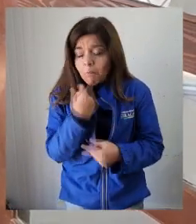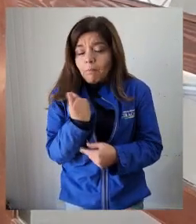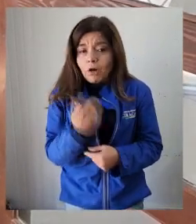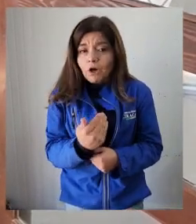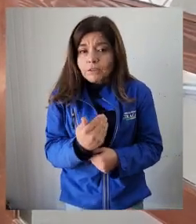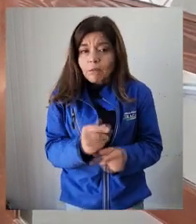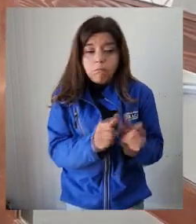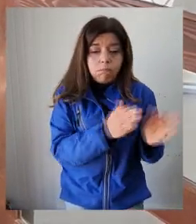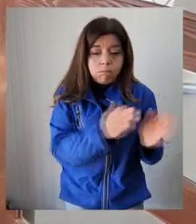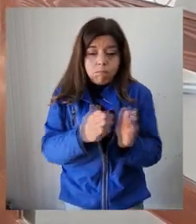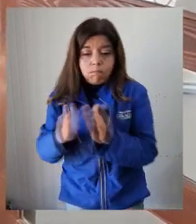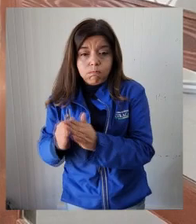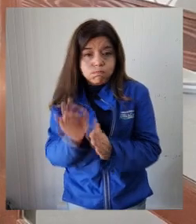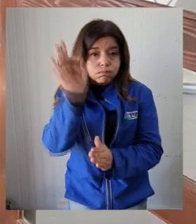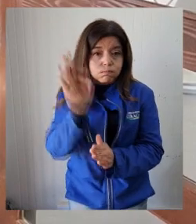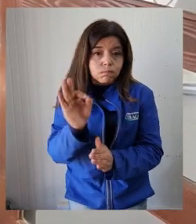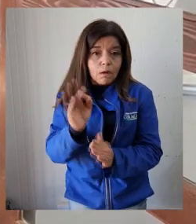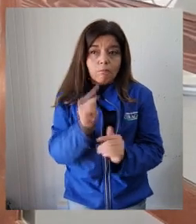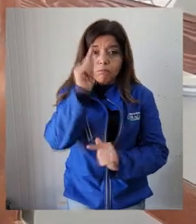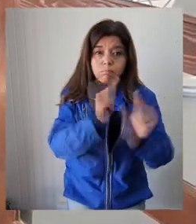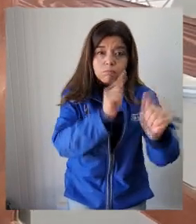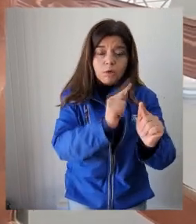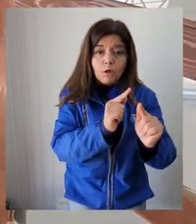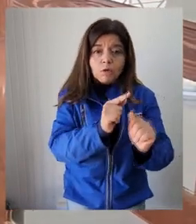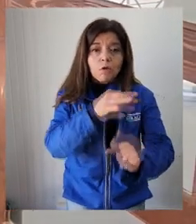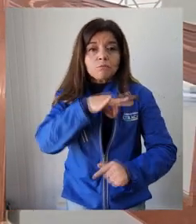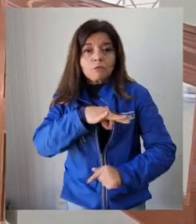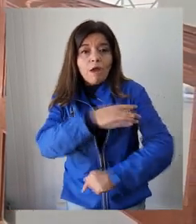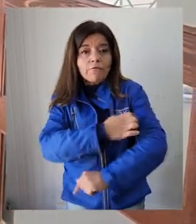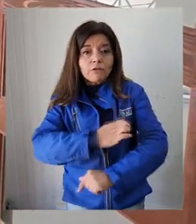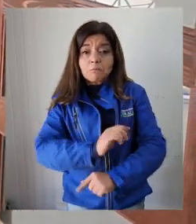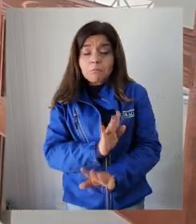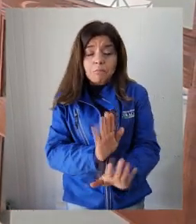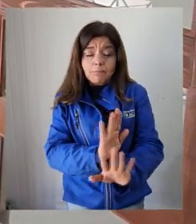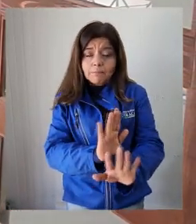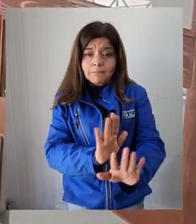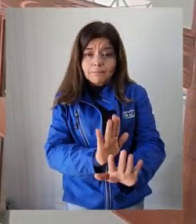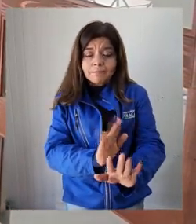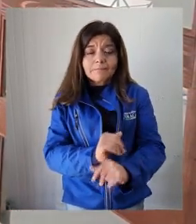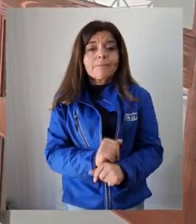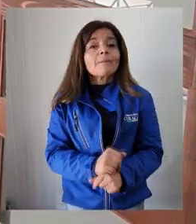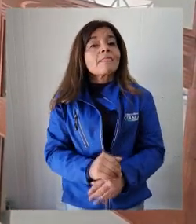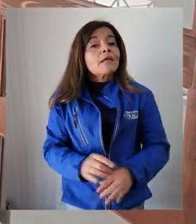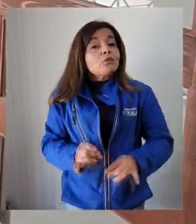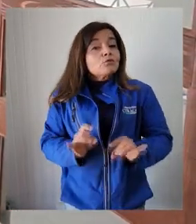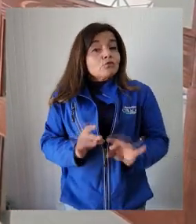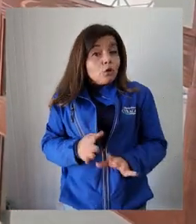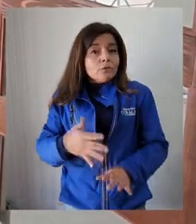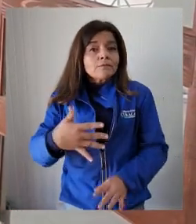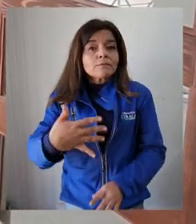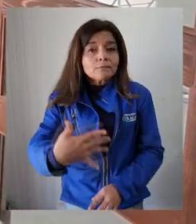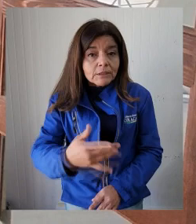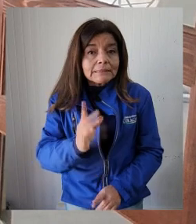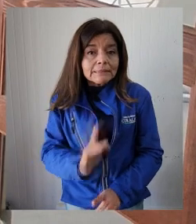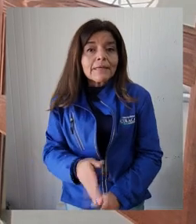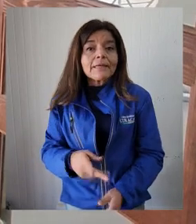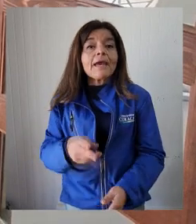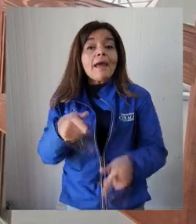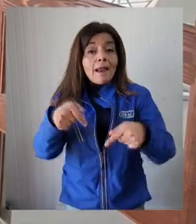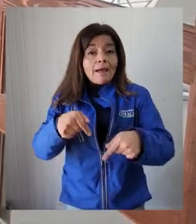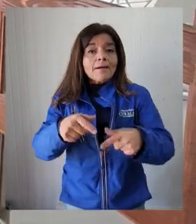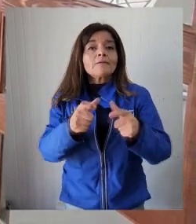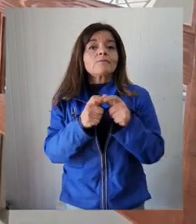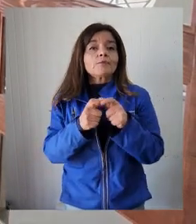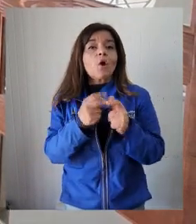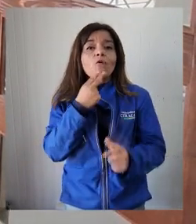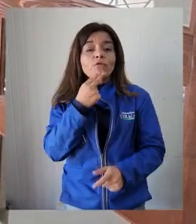si es que el tramo es alto, si el tramo es bajo, si tiene algún tipo de previsión, otro tipo de previsión. Eso no es relevante. Lo importante es que acredite que la persona